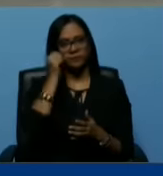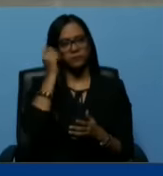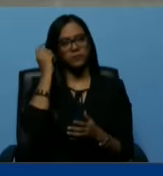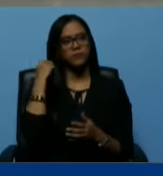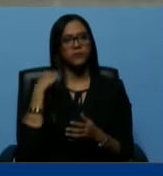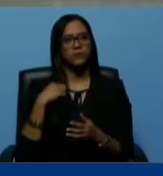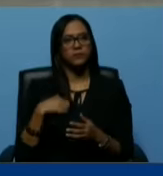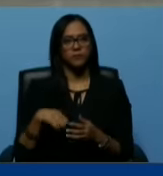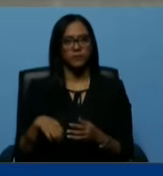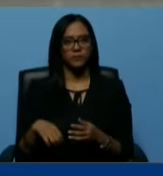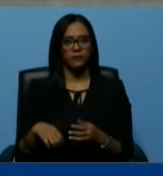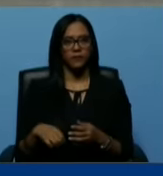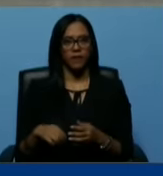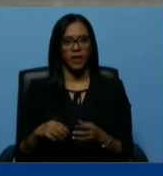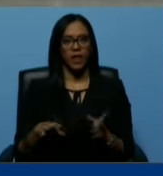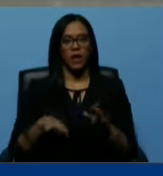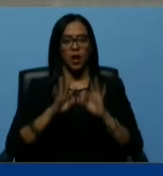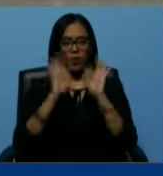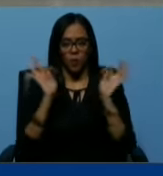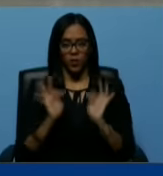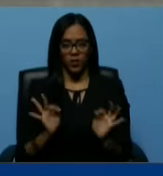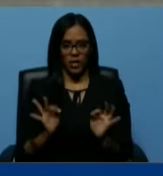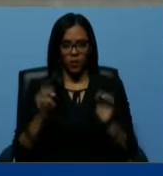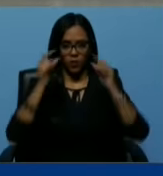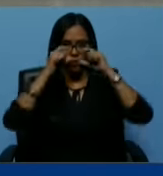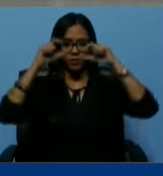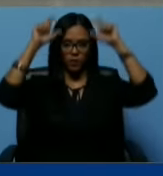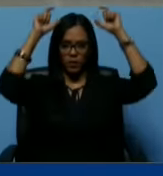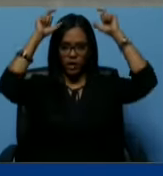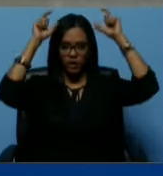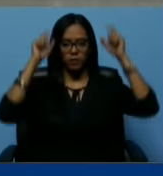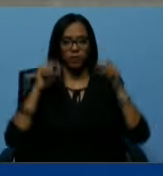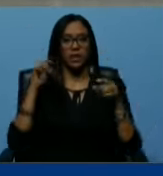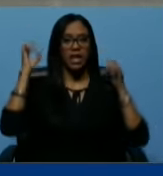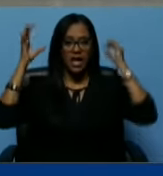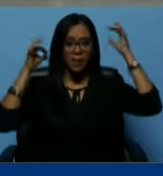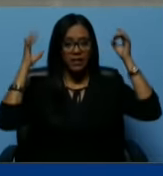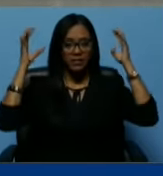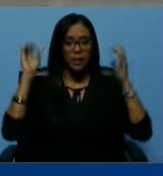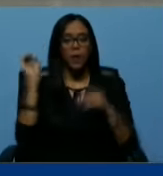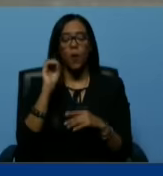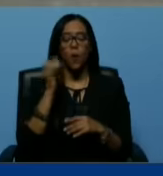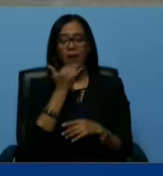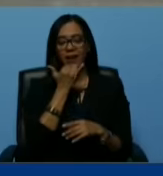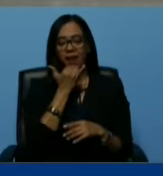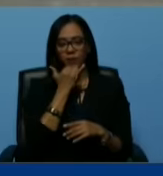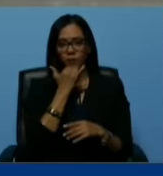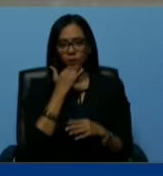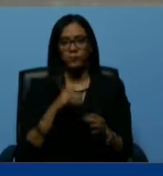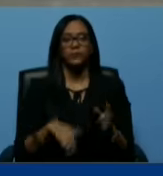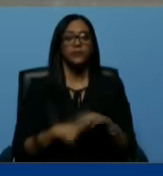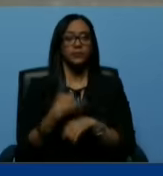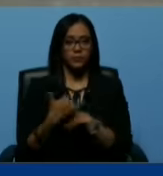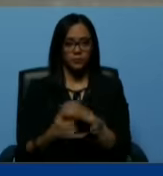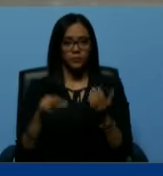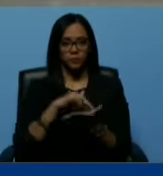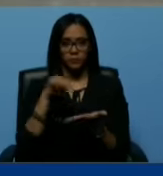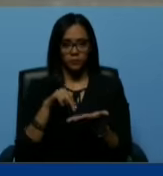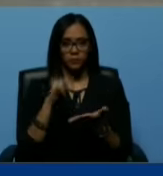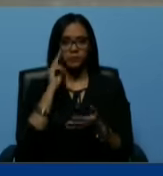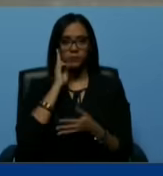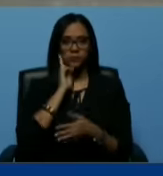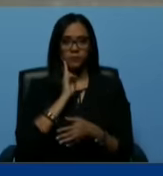El modelo robinsoniano, ¿inventamos o erramos? el proyecto nacional Simón